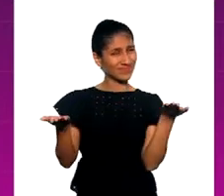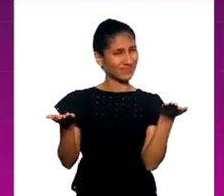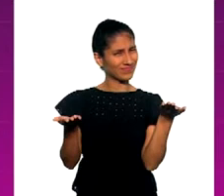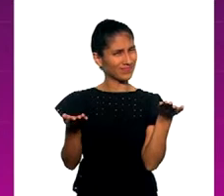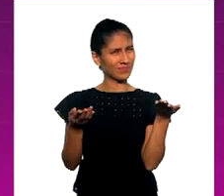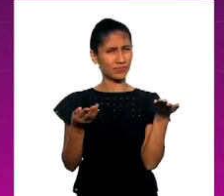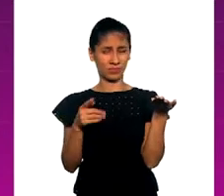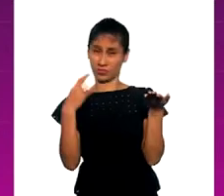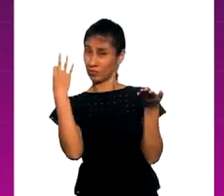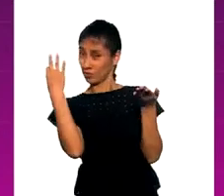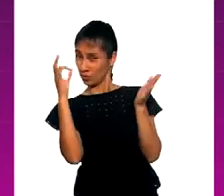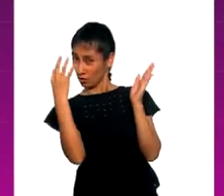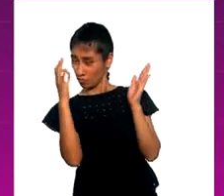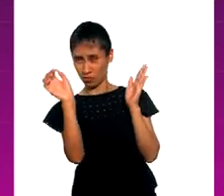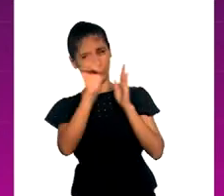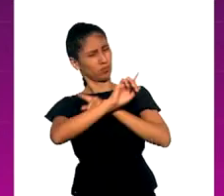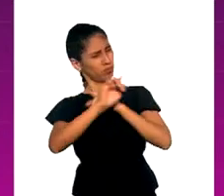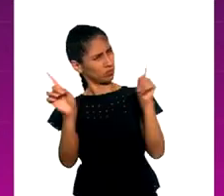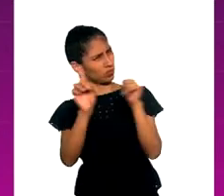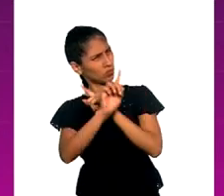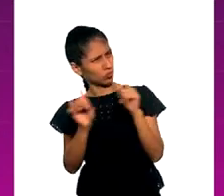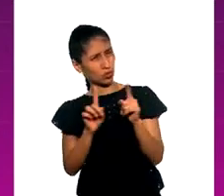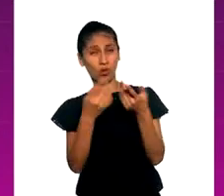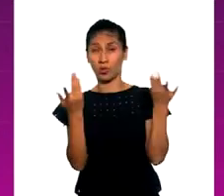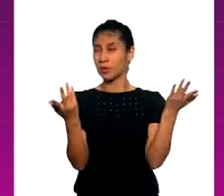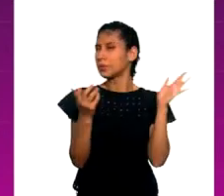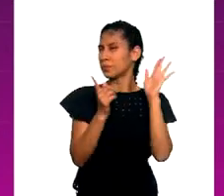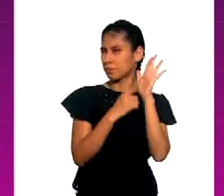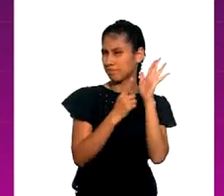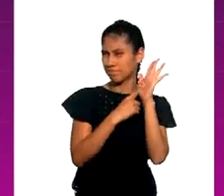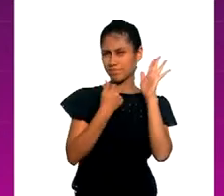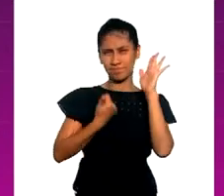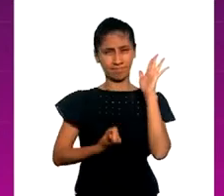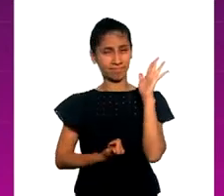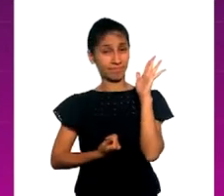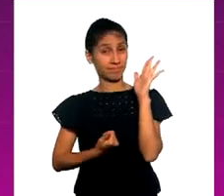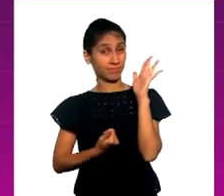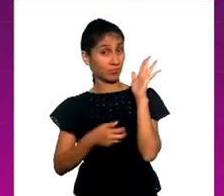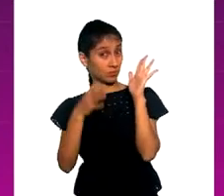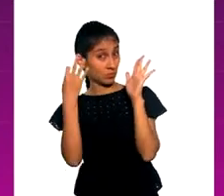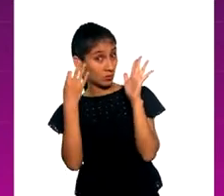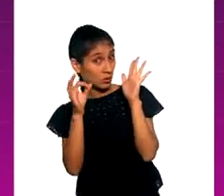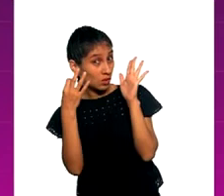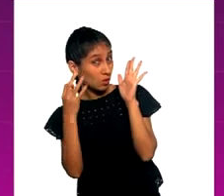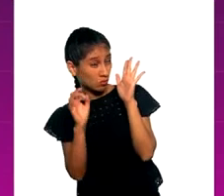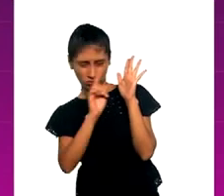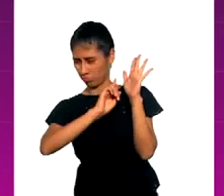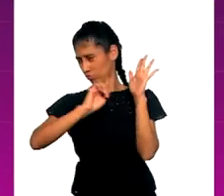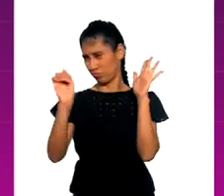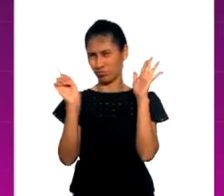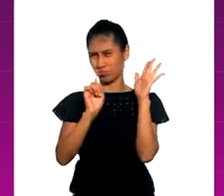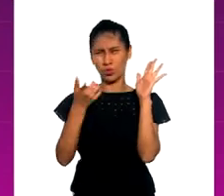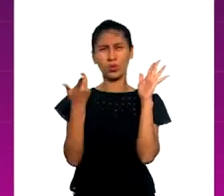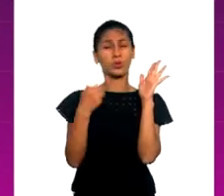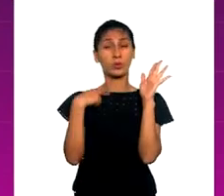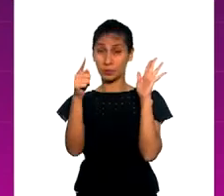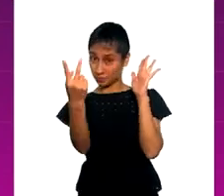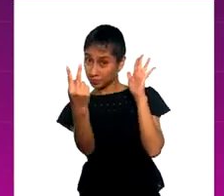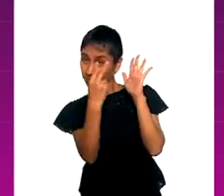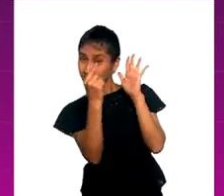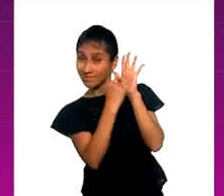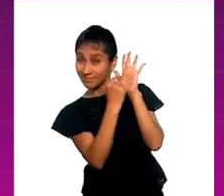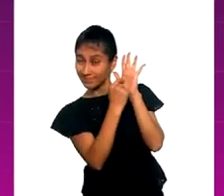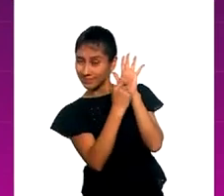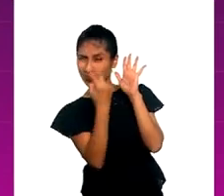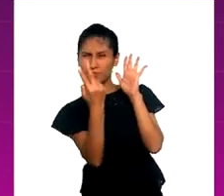no siempre me estimado en realidad no siempre si te fijas